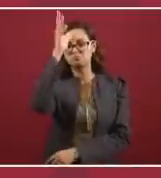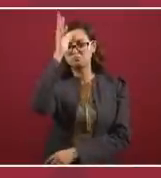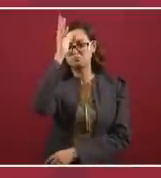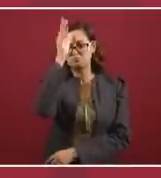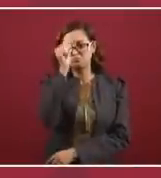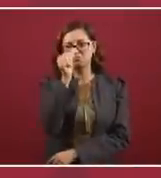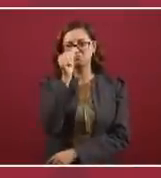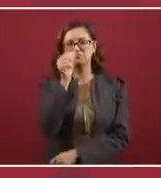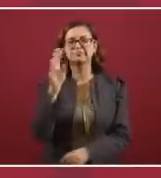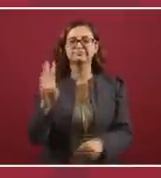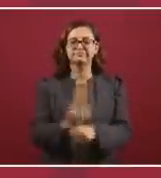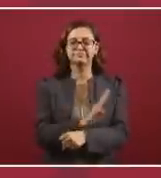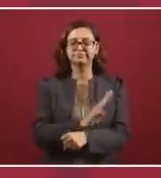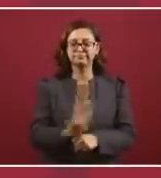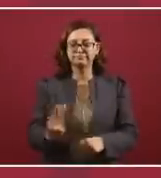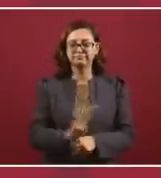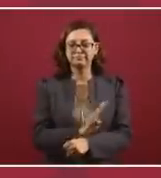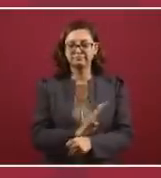favorables